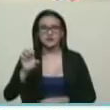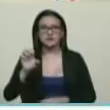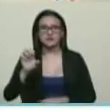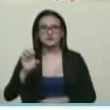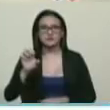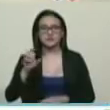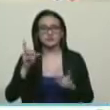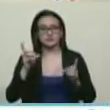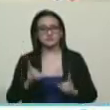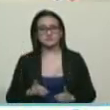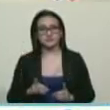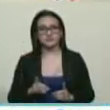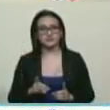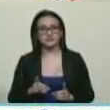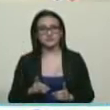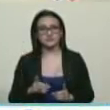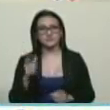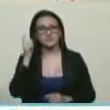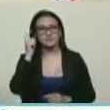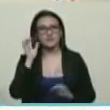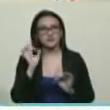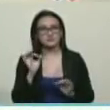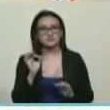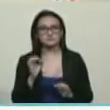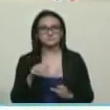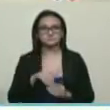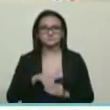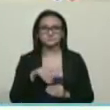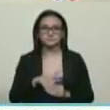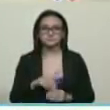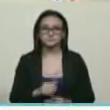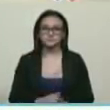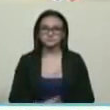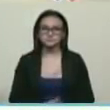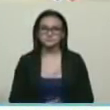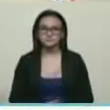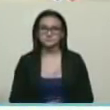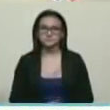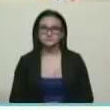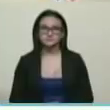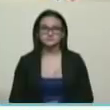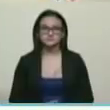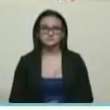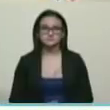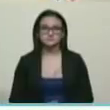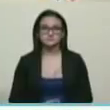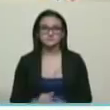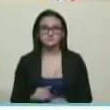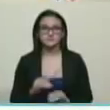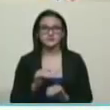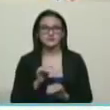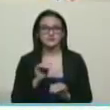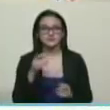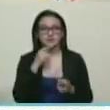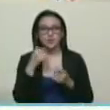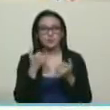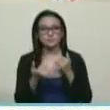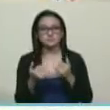así decida ponerle fecha a la reprogramación. Para finalizar, Joanely Lunqui, venezolana de televisión.